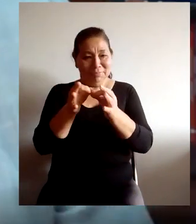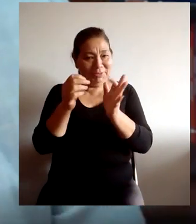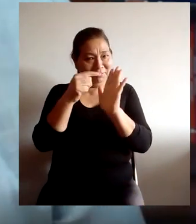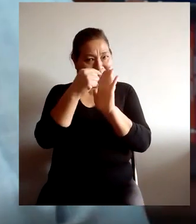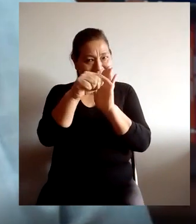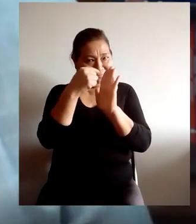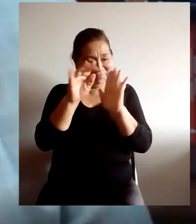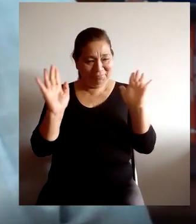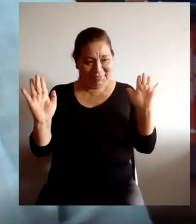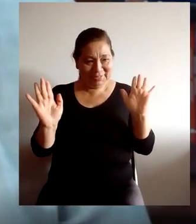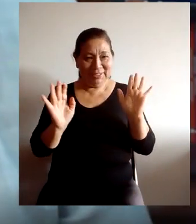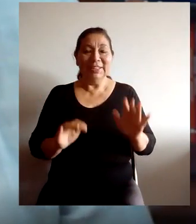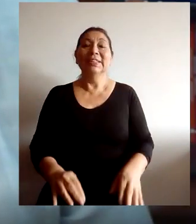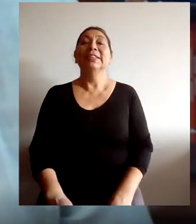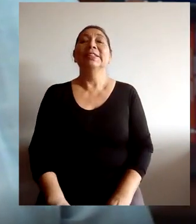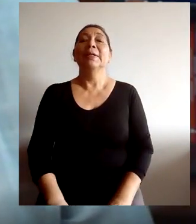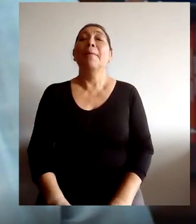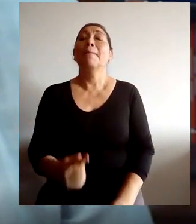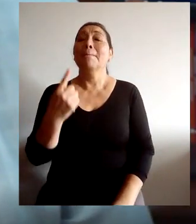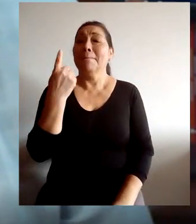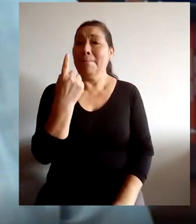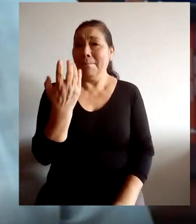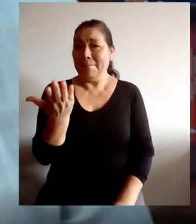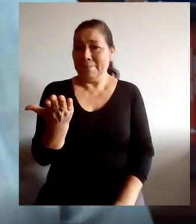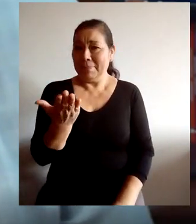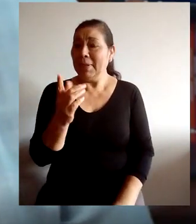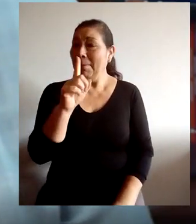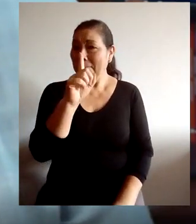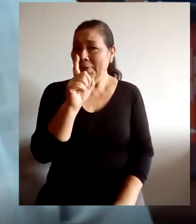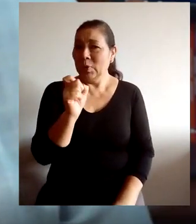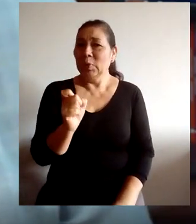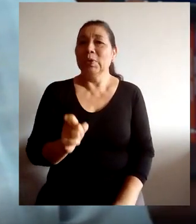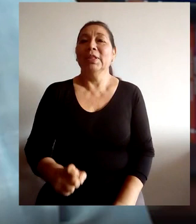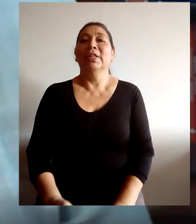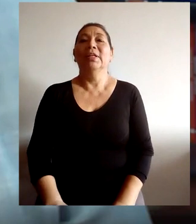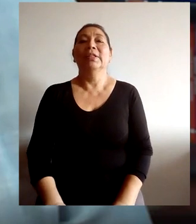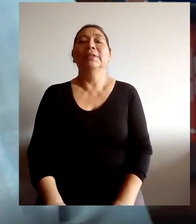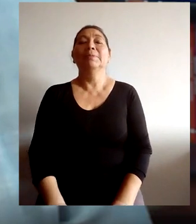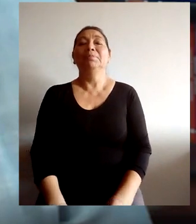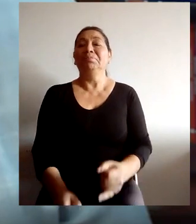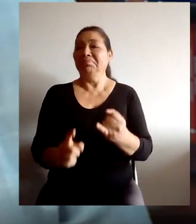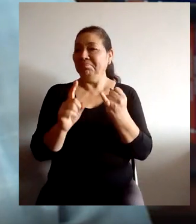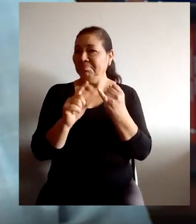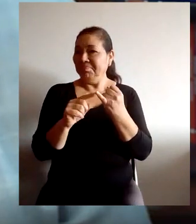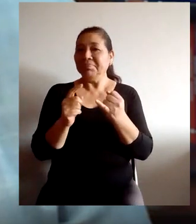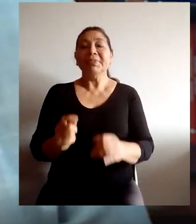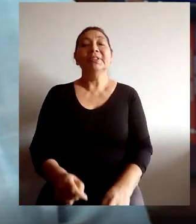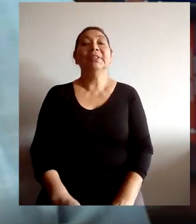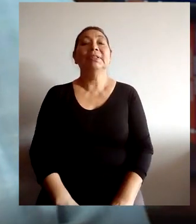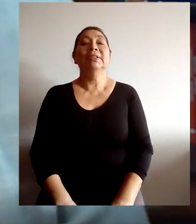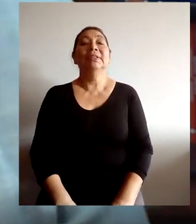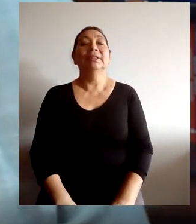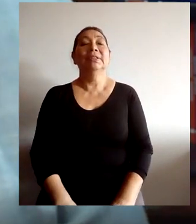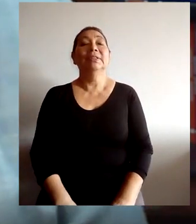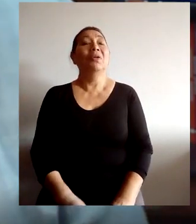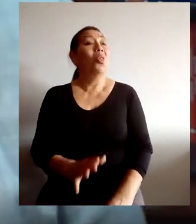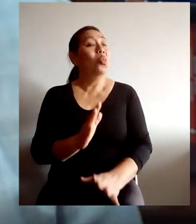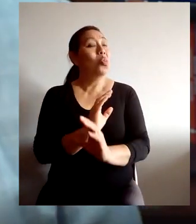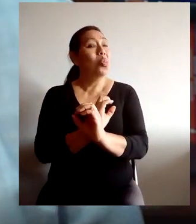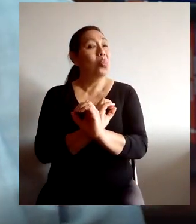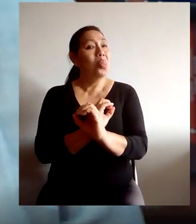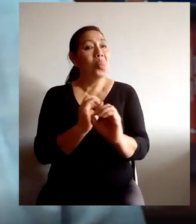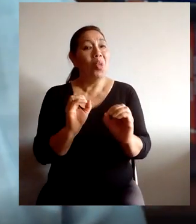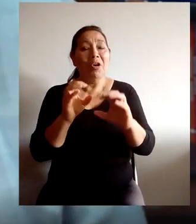formalidad. A ver, dice que no, los certificados no están reunidos con la clasificación internacional